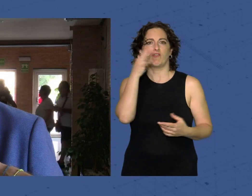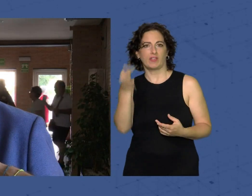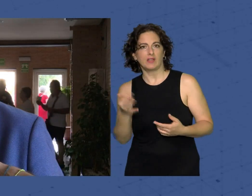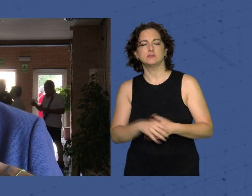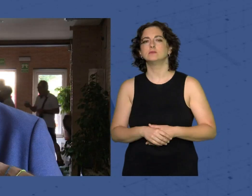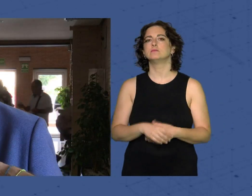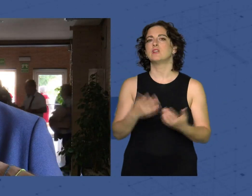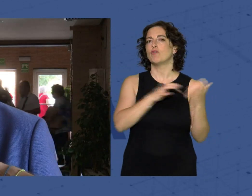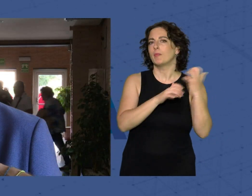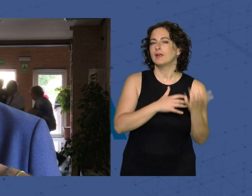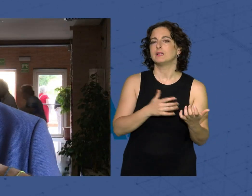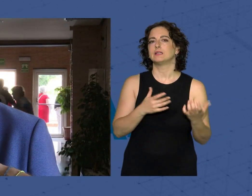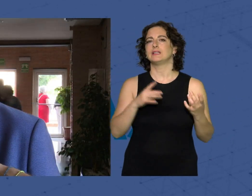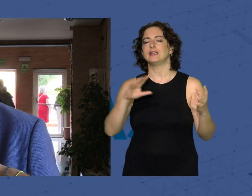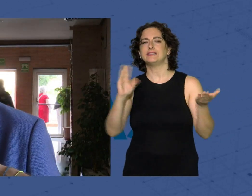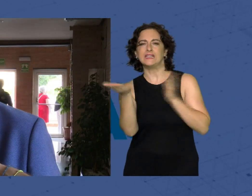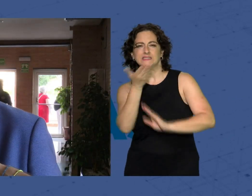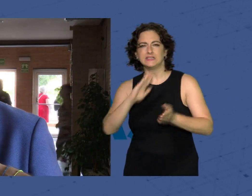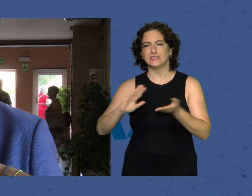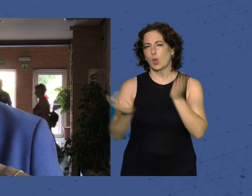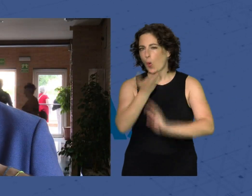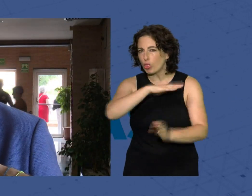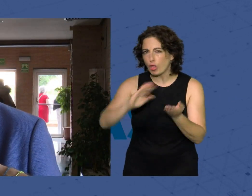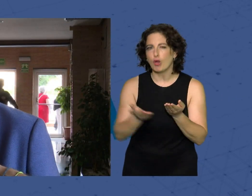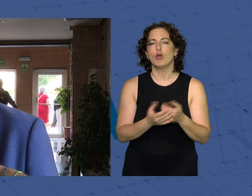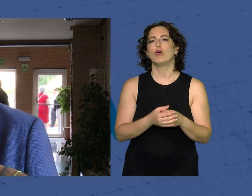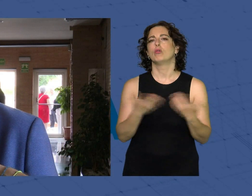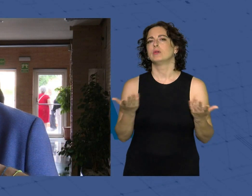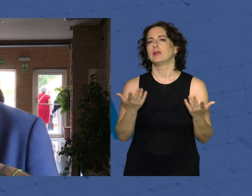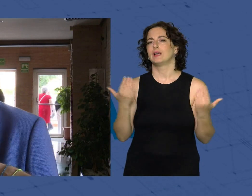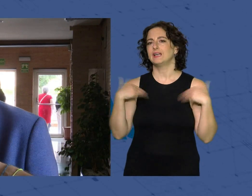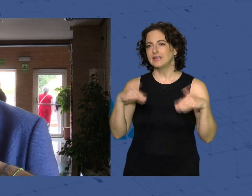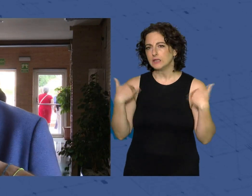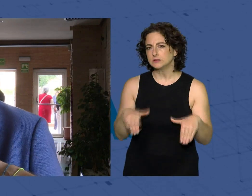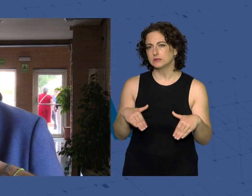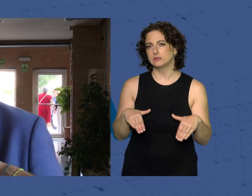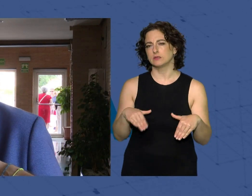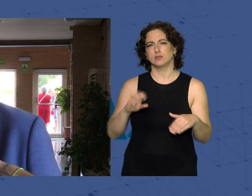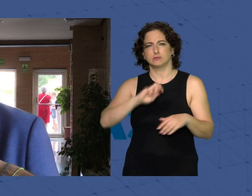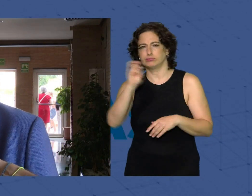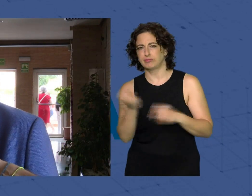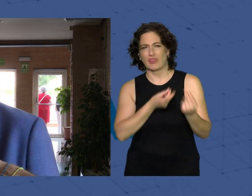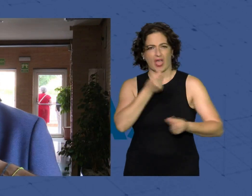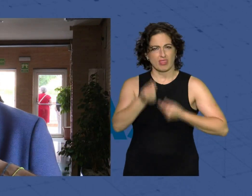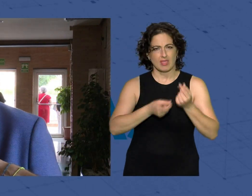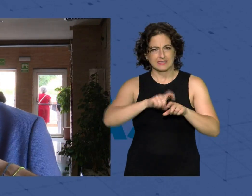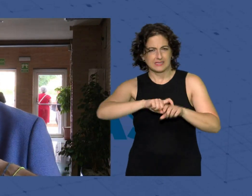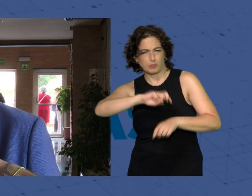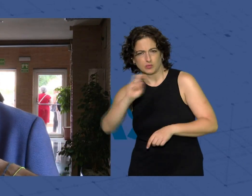informática tai chi taekwondo en gimnasia está todos los tipos de danza de